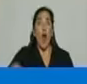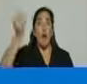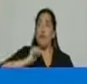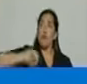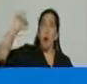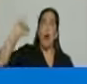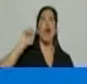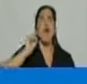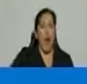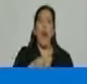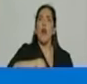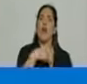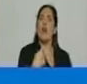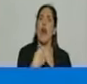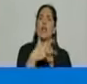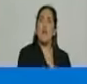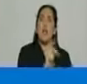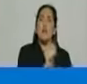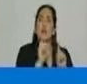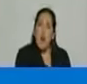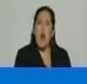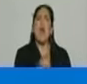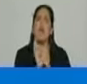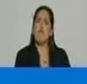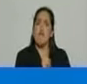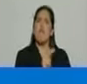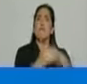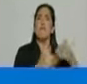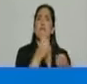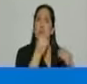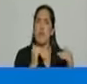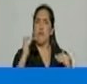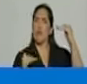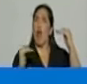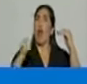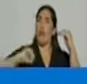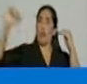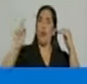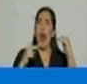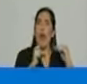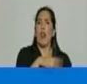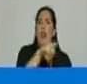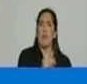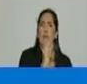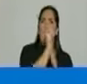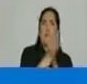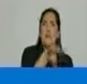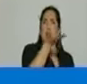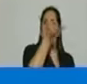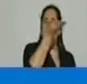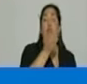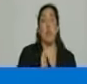y encima trimestralmente. Y por eso es que lo hemos hecho, por eso es que lo hemos propuesto y lo hemos